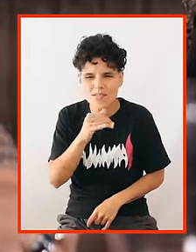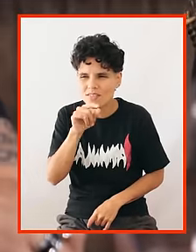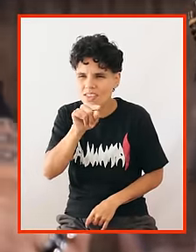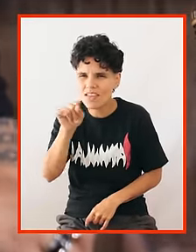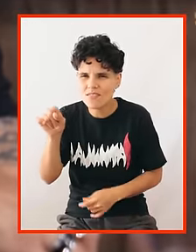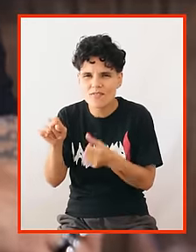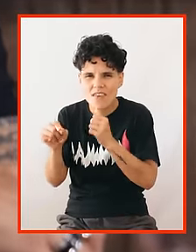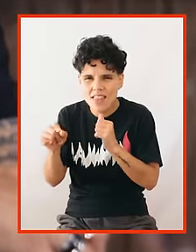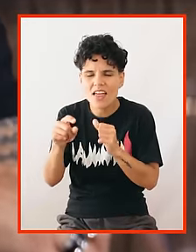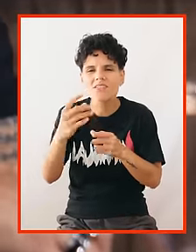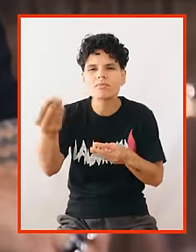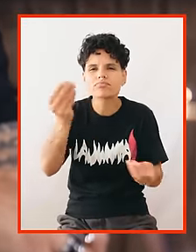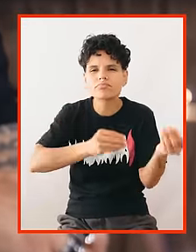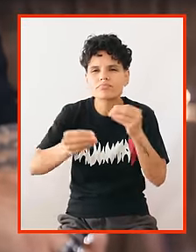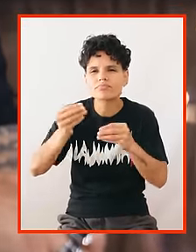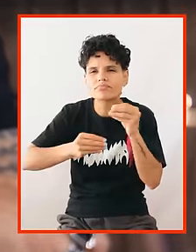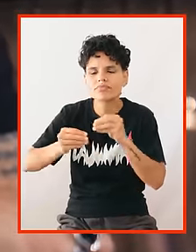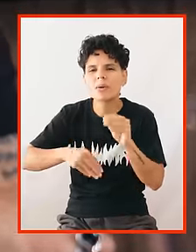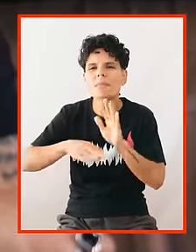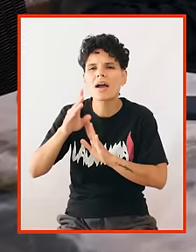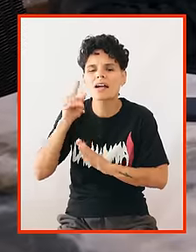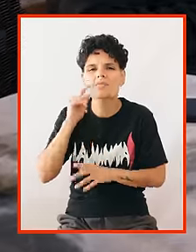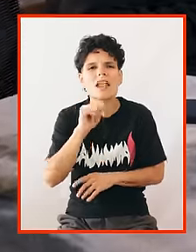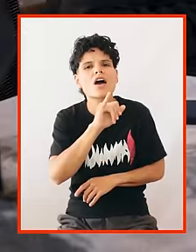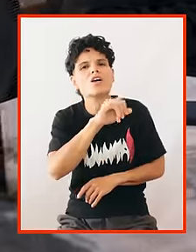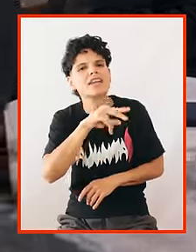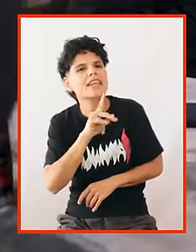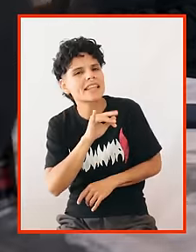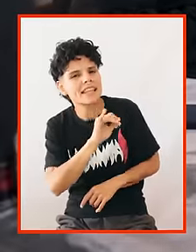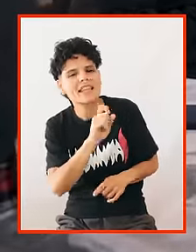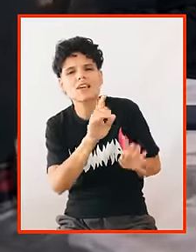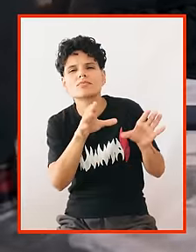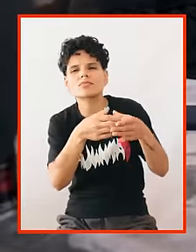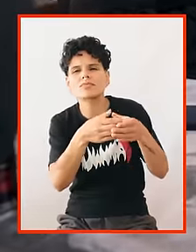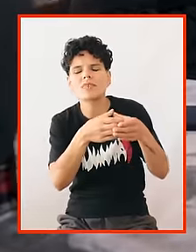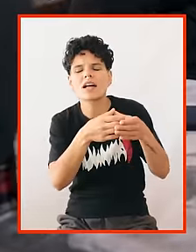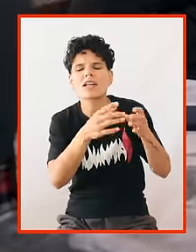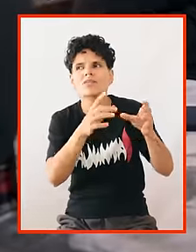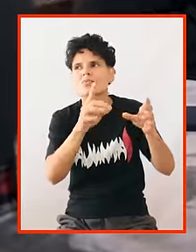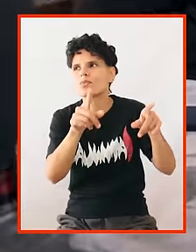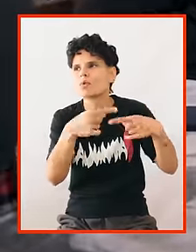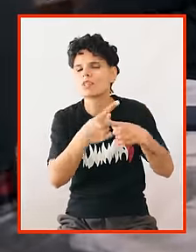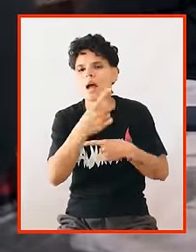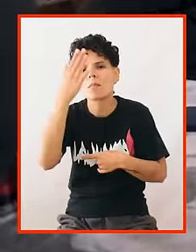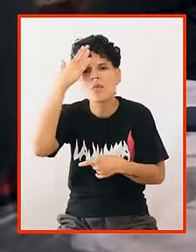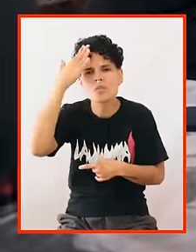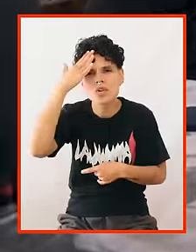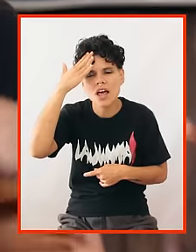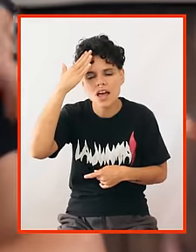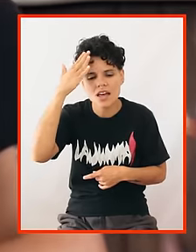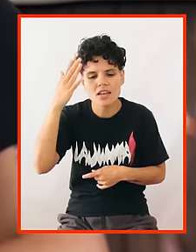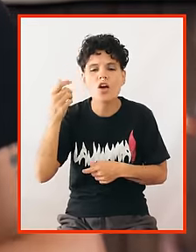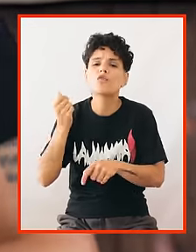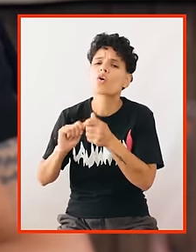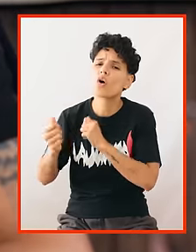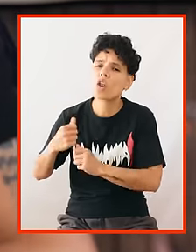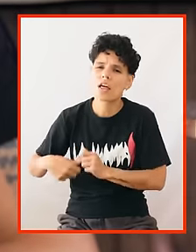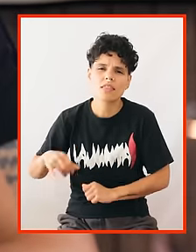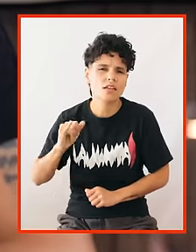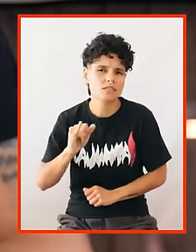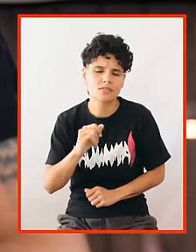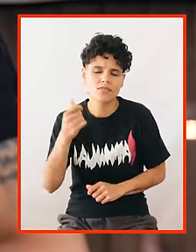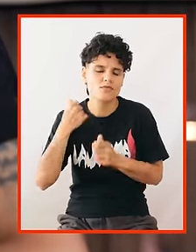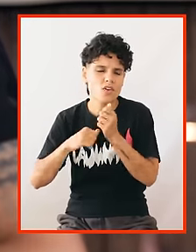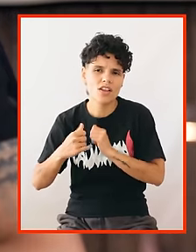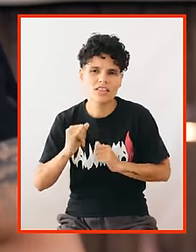como de hacer referencia a los Inti, a los Kila. Sí, claro. Ese cruce. Hicieron ese cruce. Violeta siempre